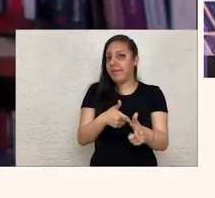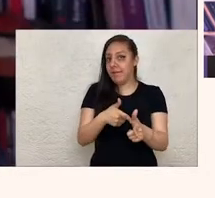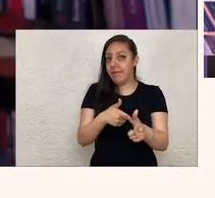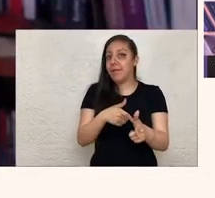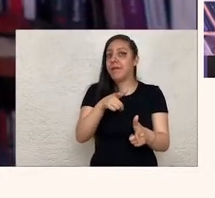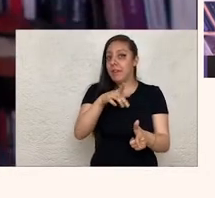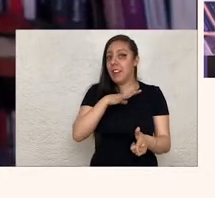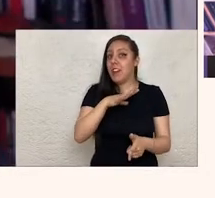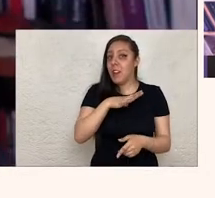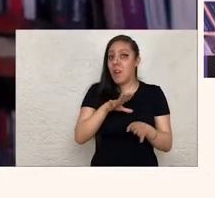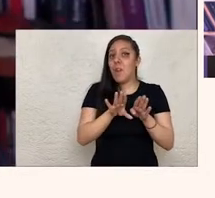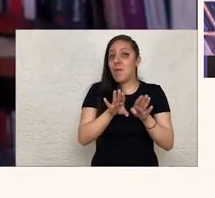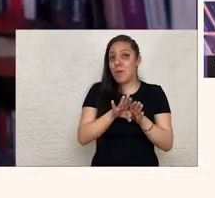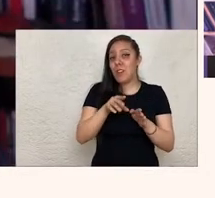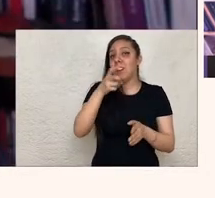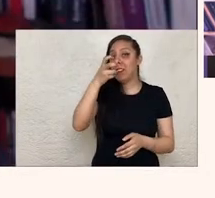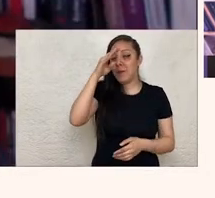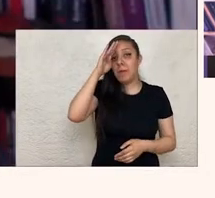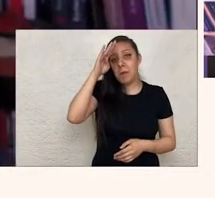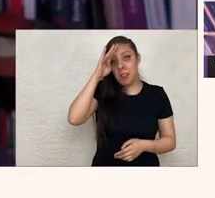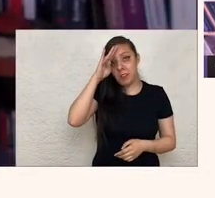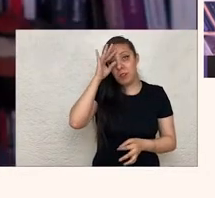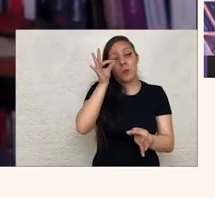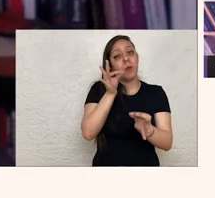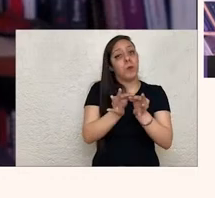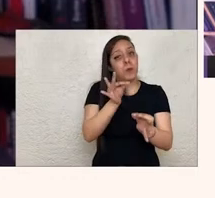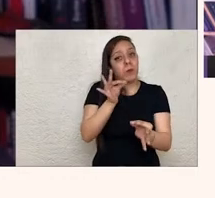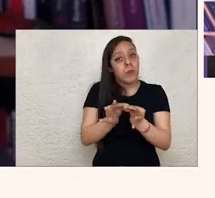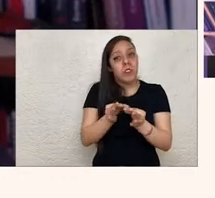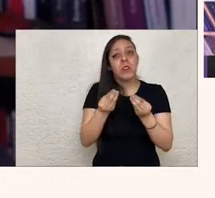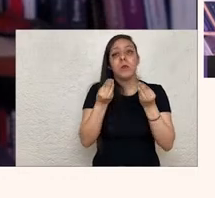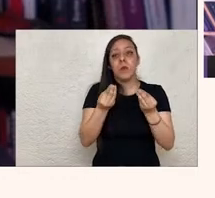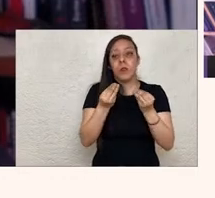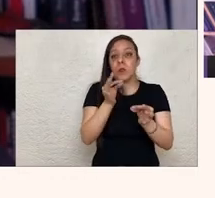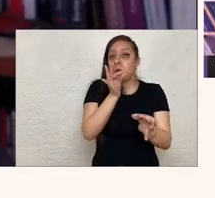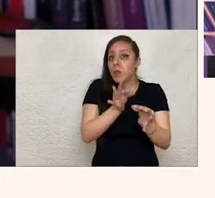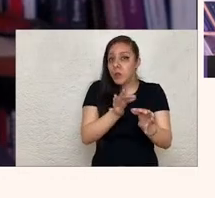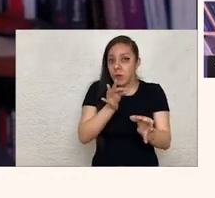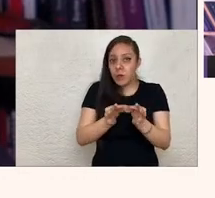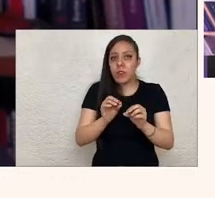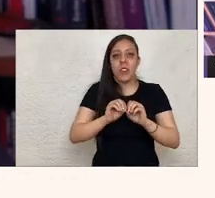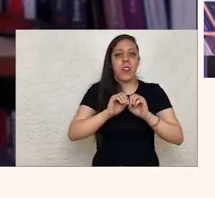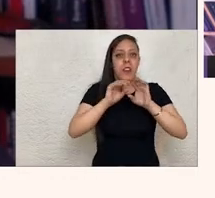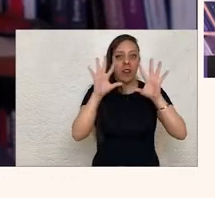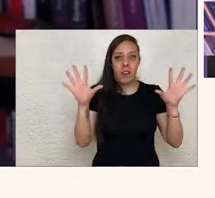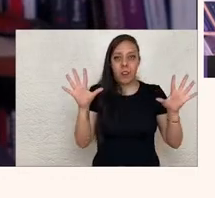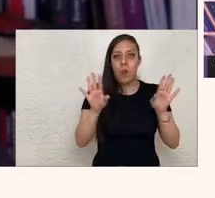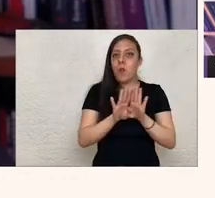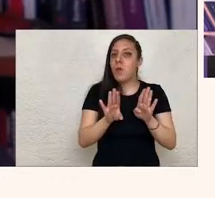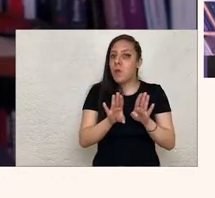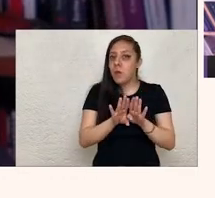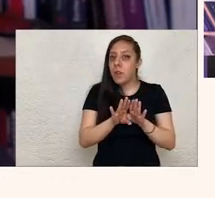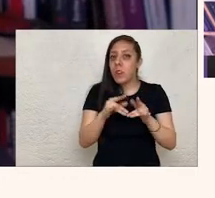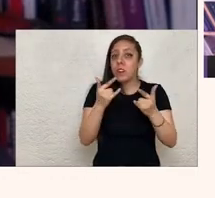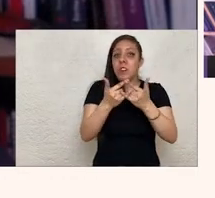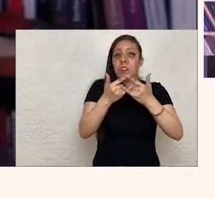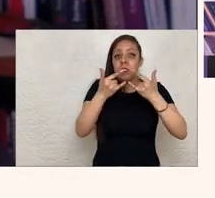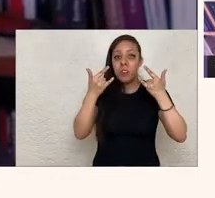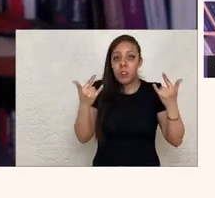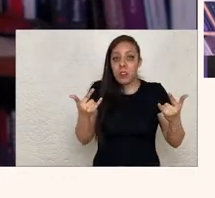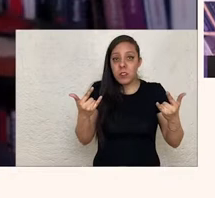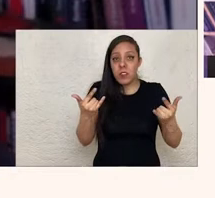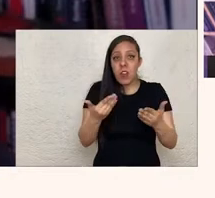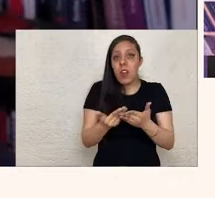existe todavía hoy. Pienso que eso tenemos que ser muy, muy claras en no cerrar en la historia